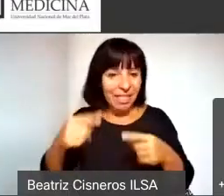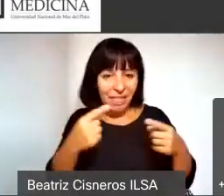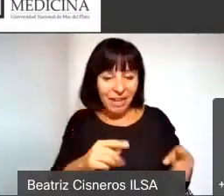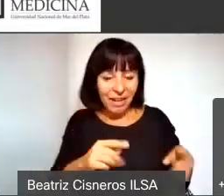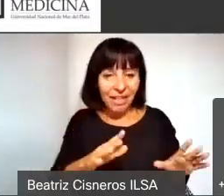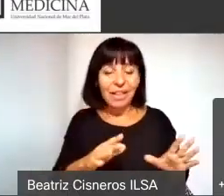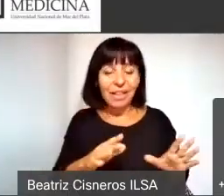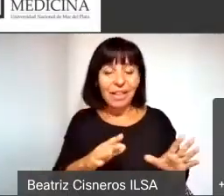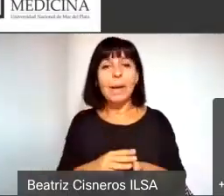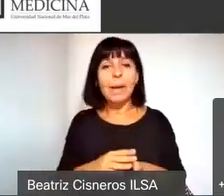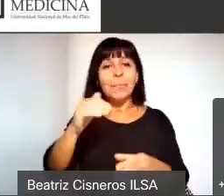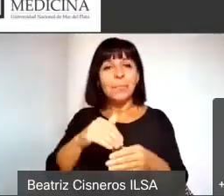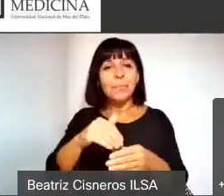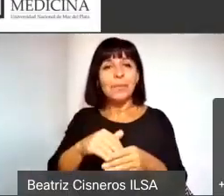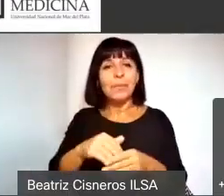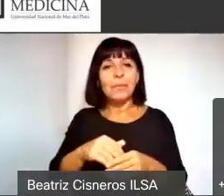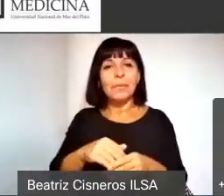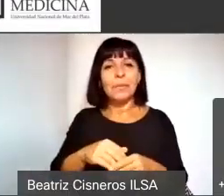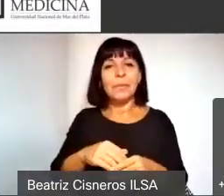nombre de